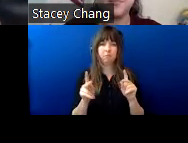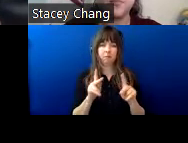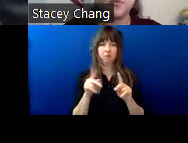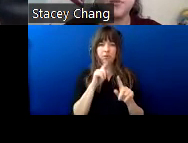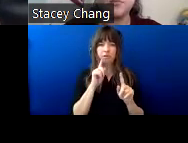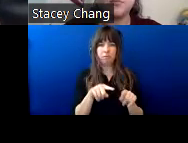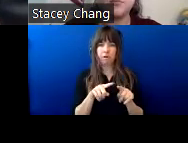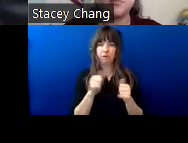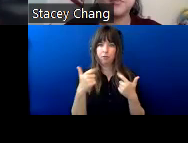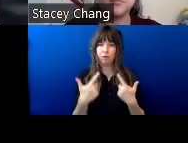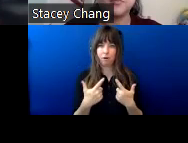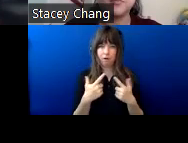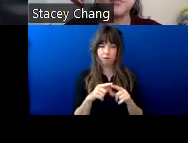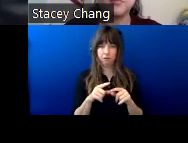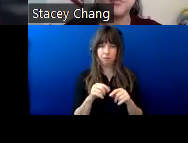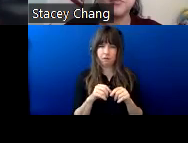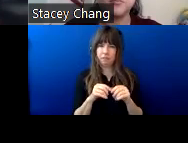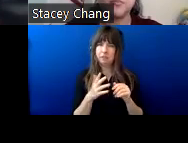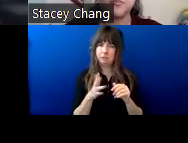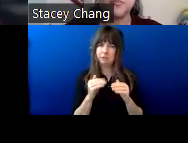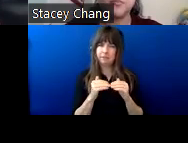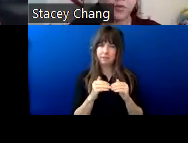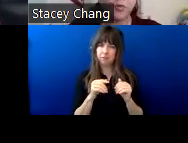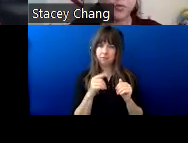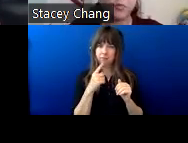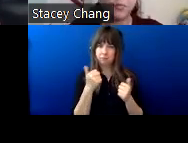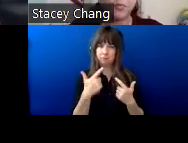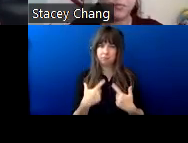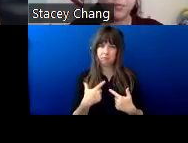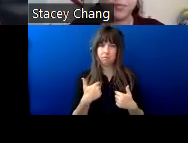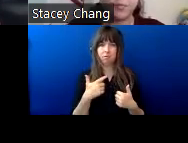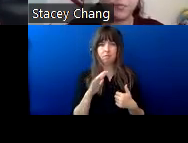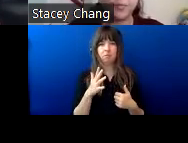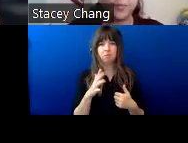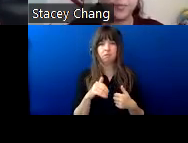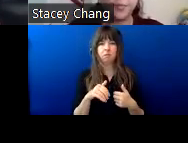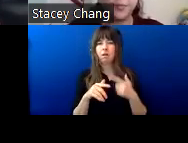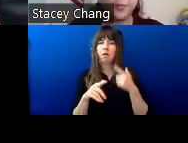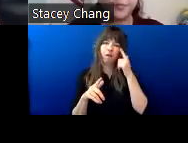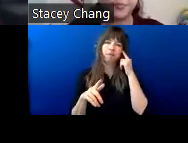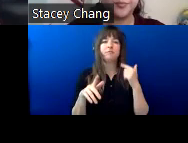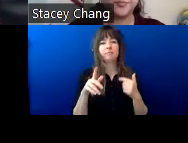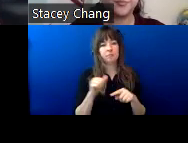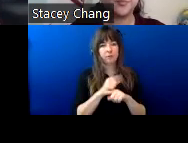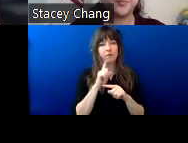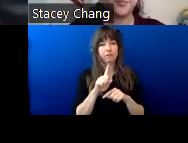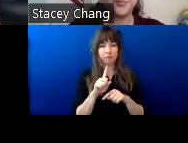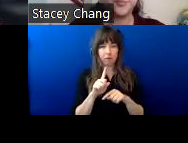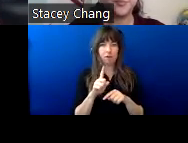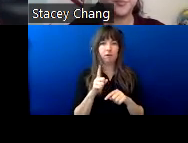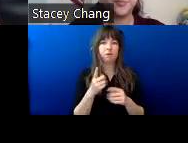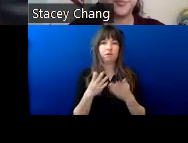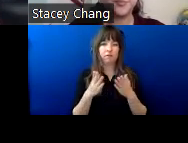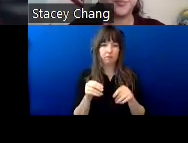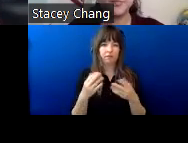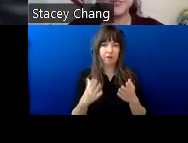o todas las respuestas que se han dado. El entrenamiento, la capacitación, el desarrollo de la capacitación